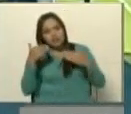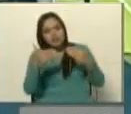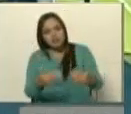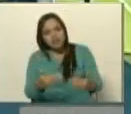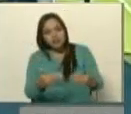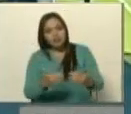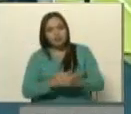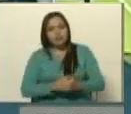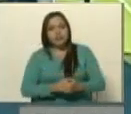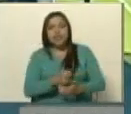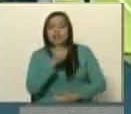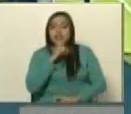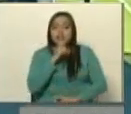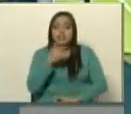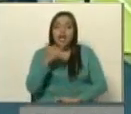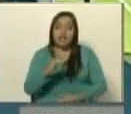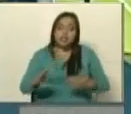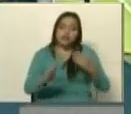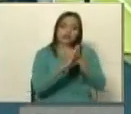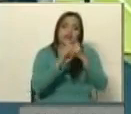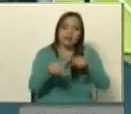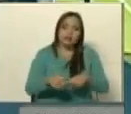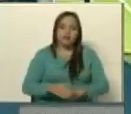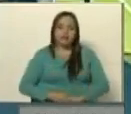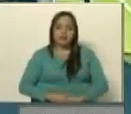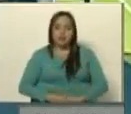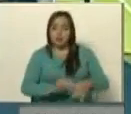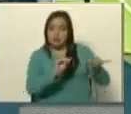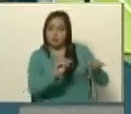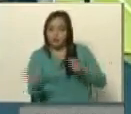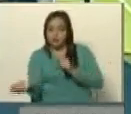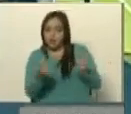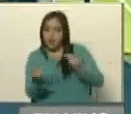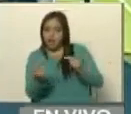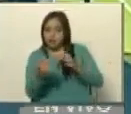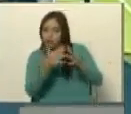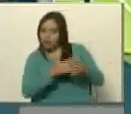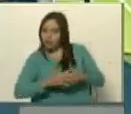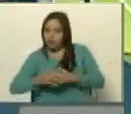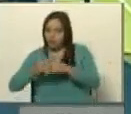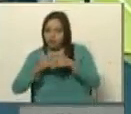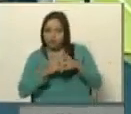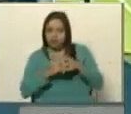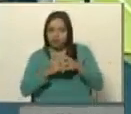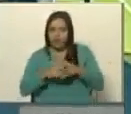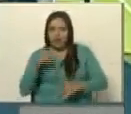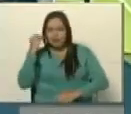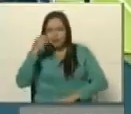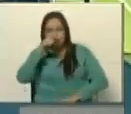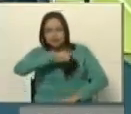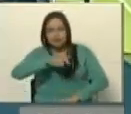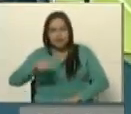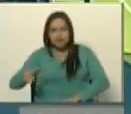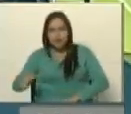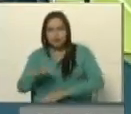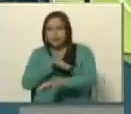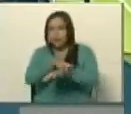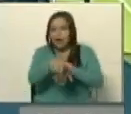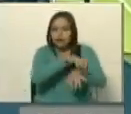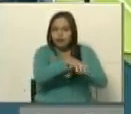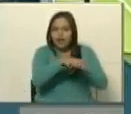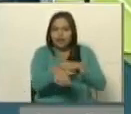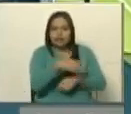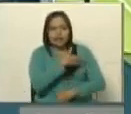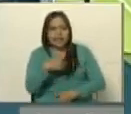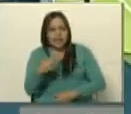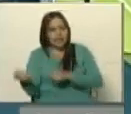marco de esto difícil que han sido las sanciones. A partir de este diálogo con los Estados Unidos, creo que la gente, en su mayoría, la gente quiere que